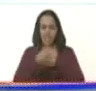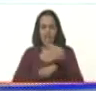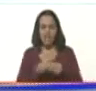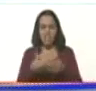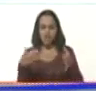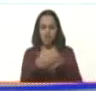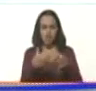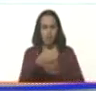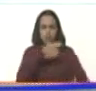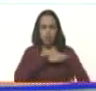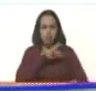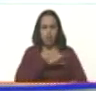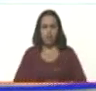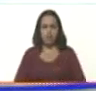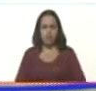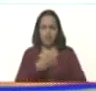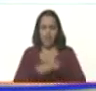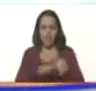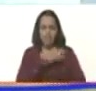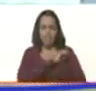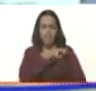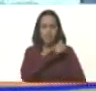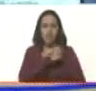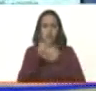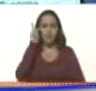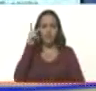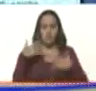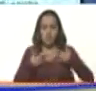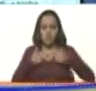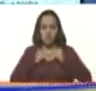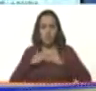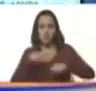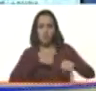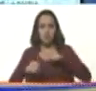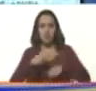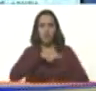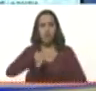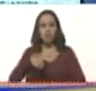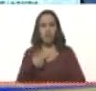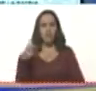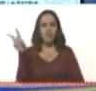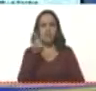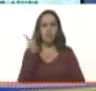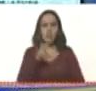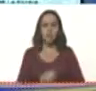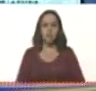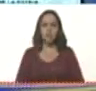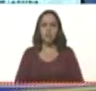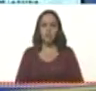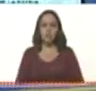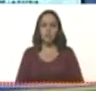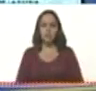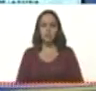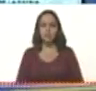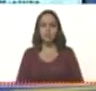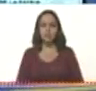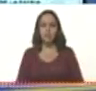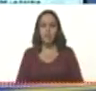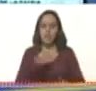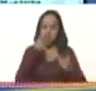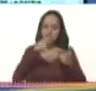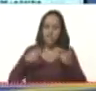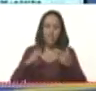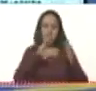Social dirigido por el profesor Aristóbulo Isturiz y el movimiento Somos Venezuela en las